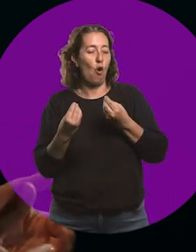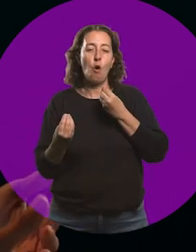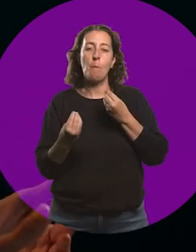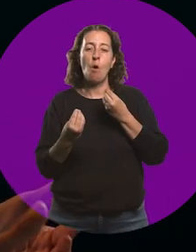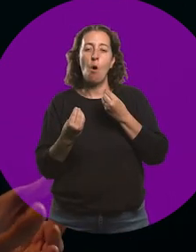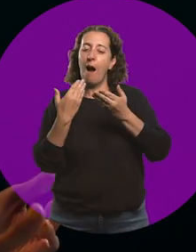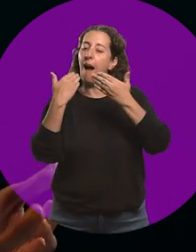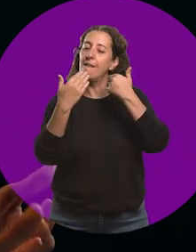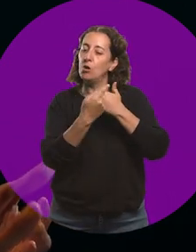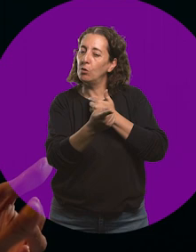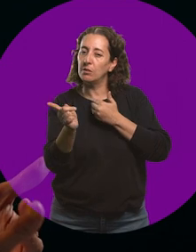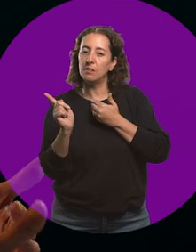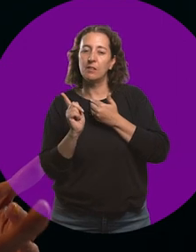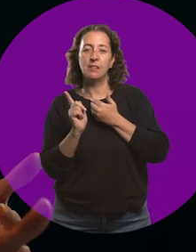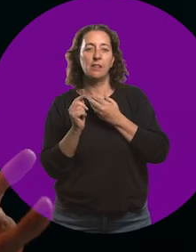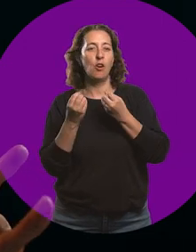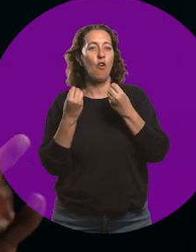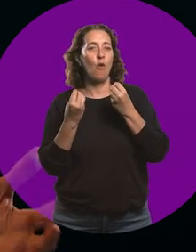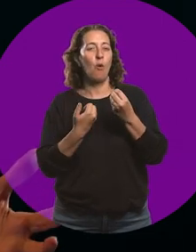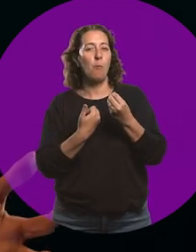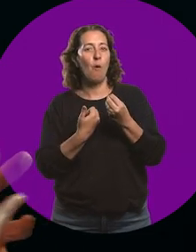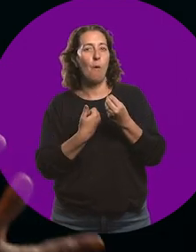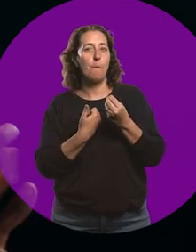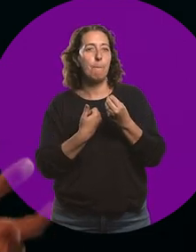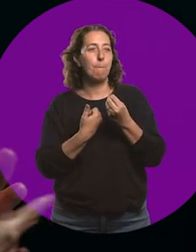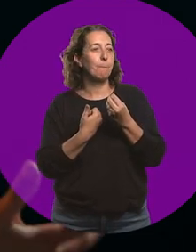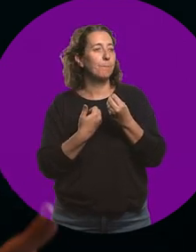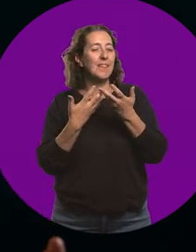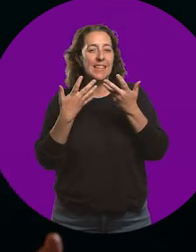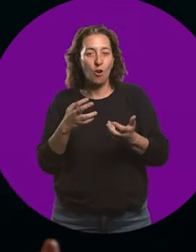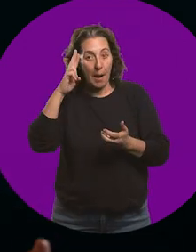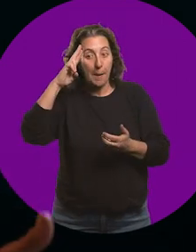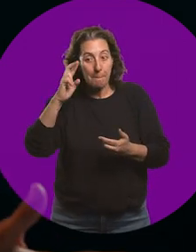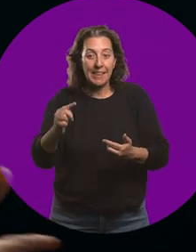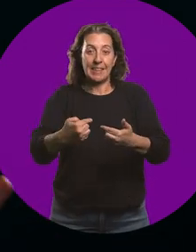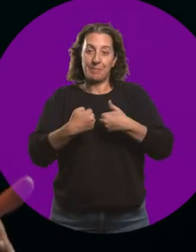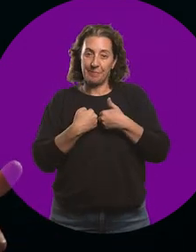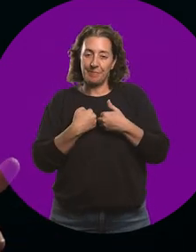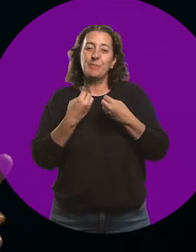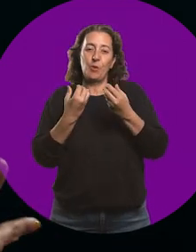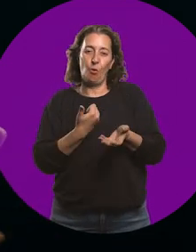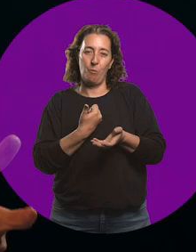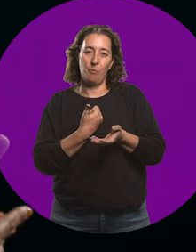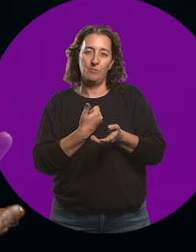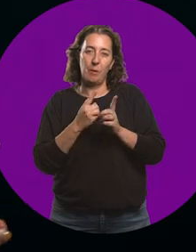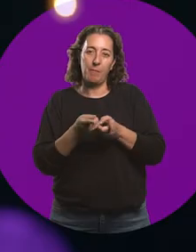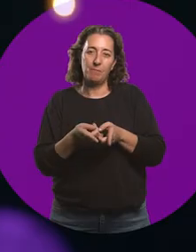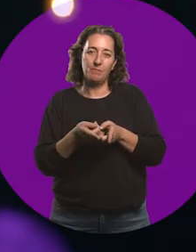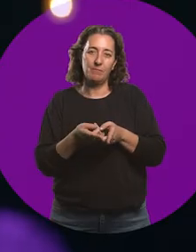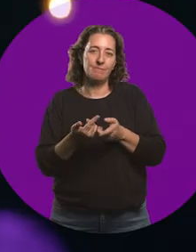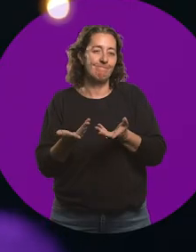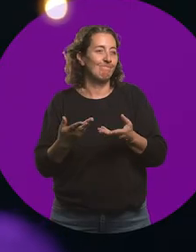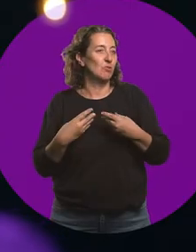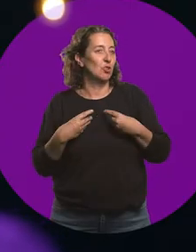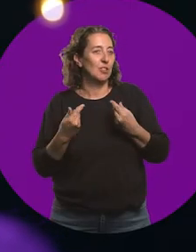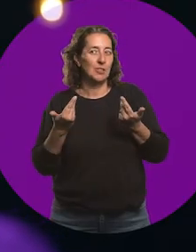¿Cómo quiero ser respetada también, no? Yo siento que cuando uno